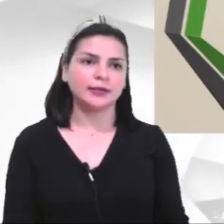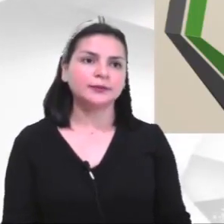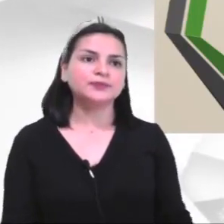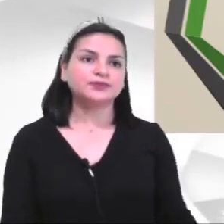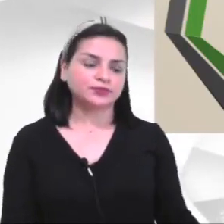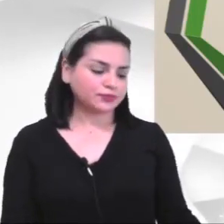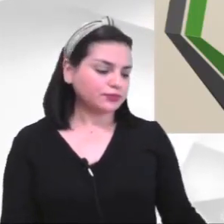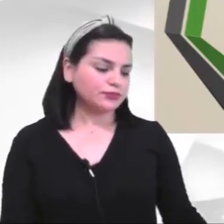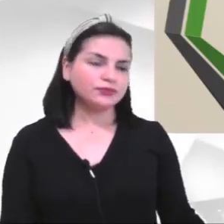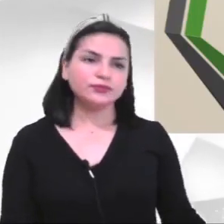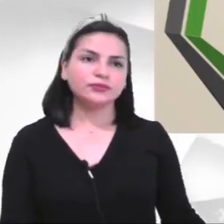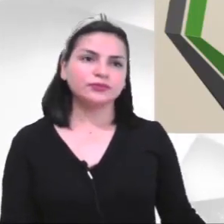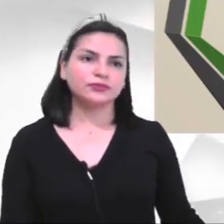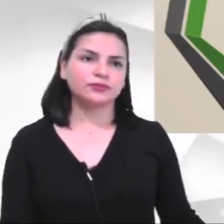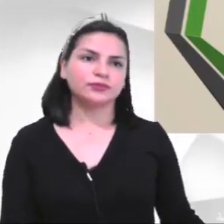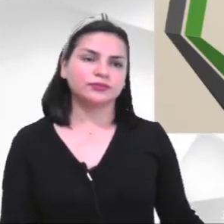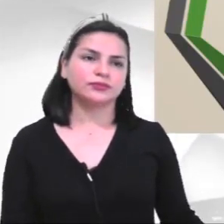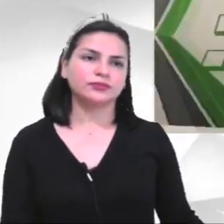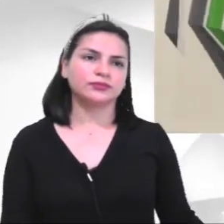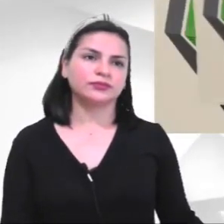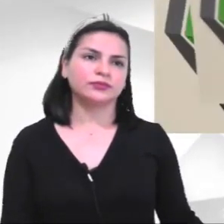progresar.